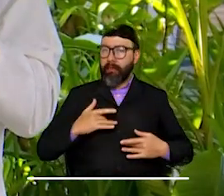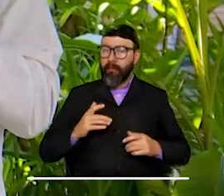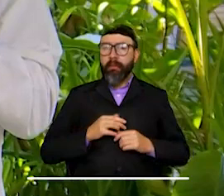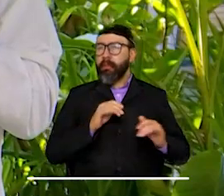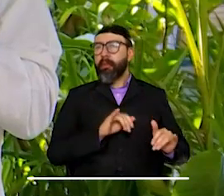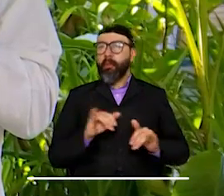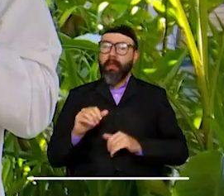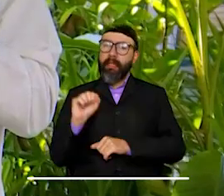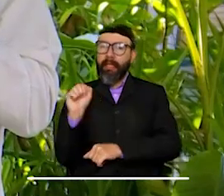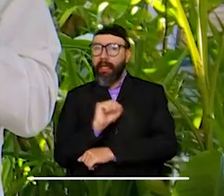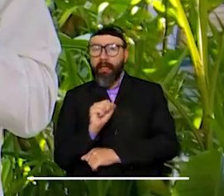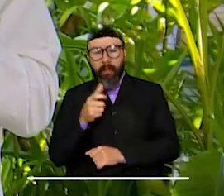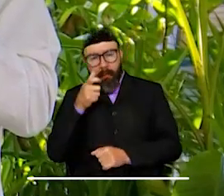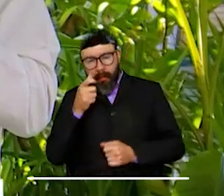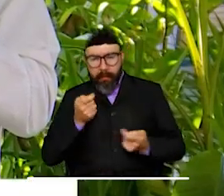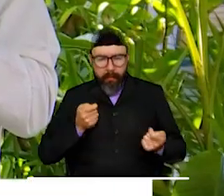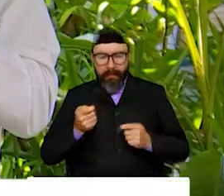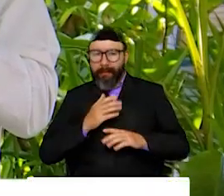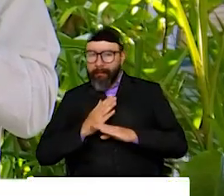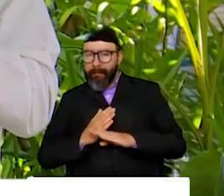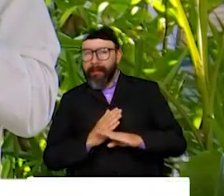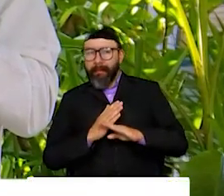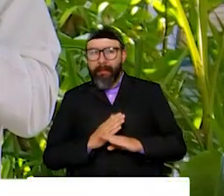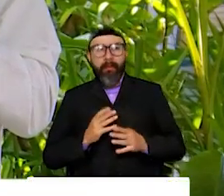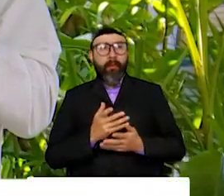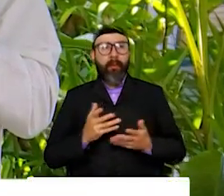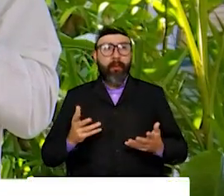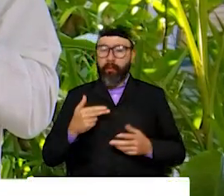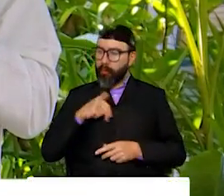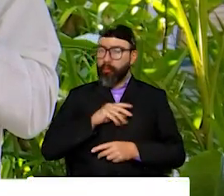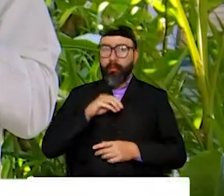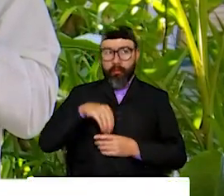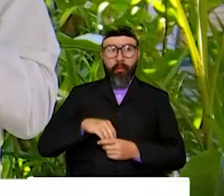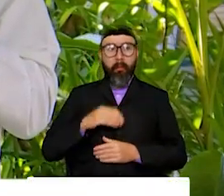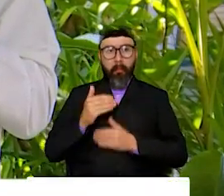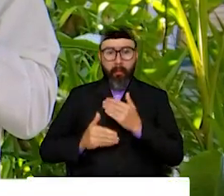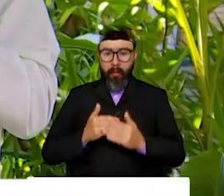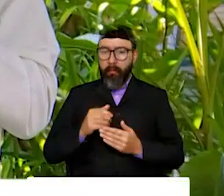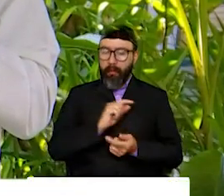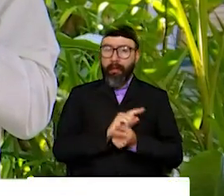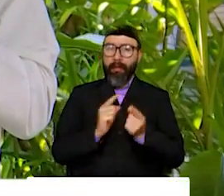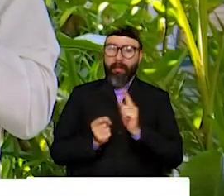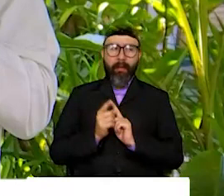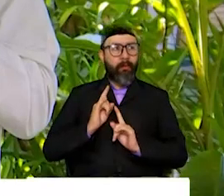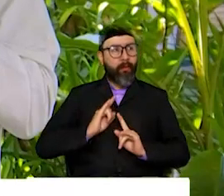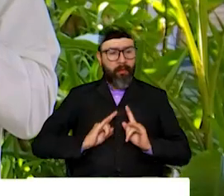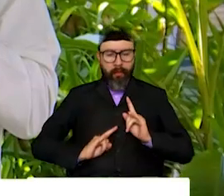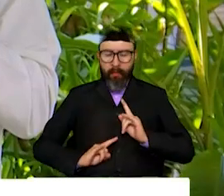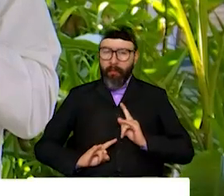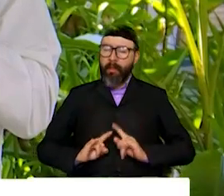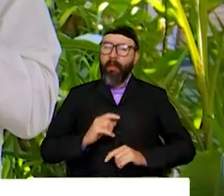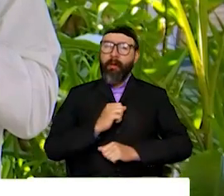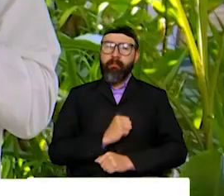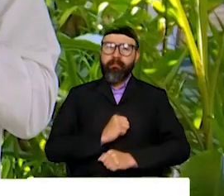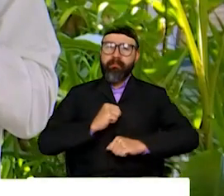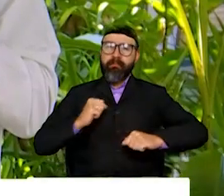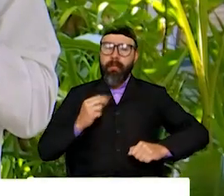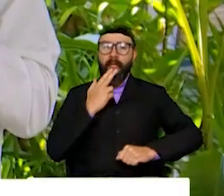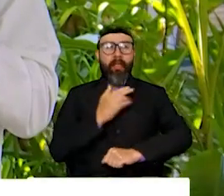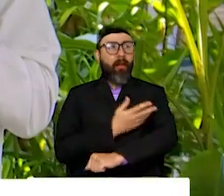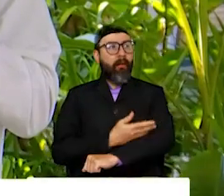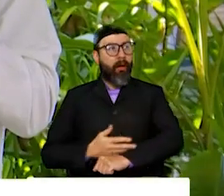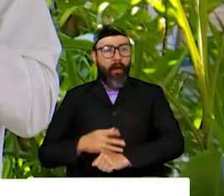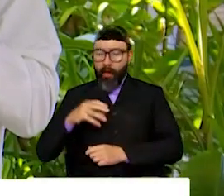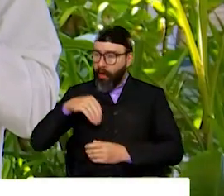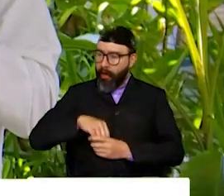una prevención. Y nosotros hemos desarrollado el programa de cambio metabólico, obesidad, diabetes, el programa de limpieza de colon con recambio